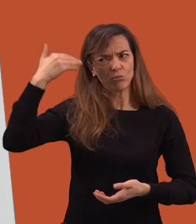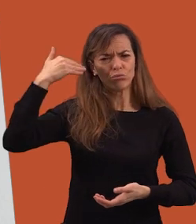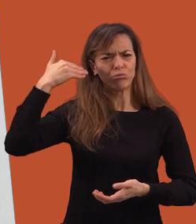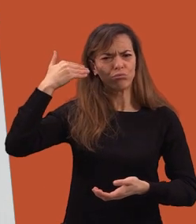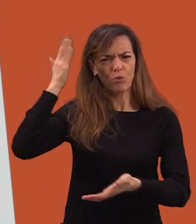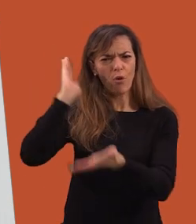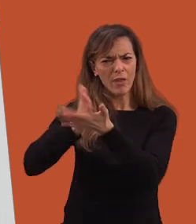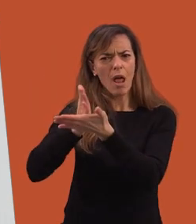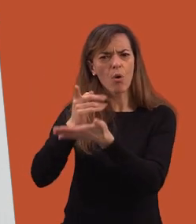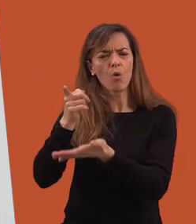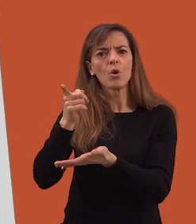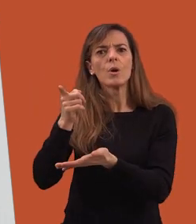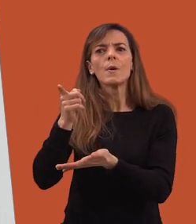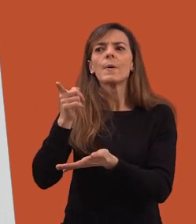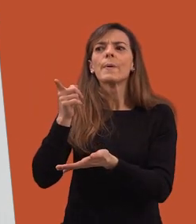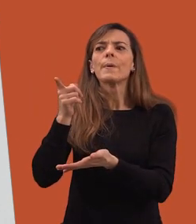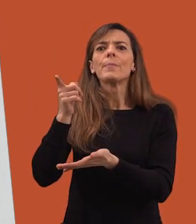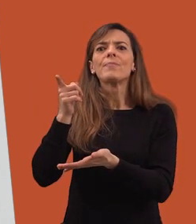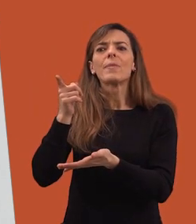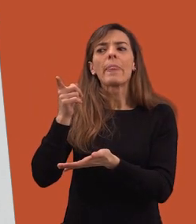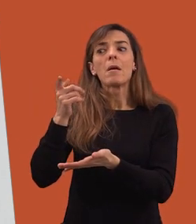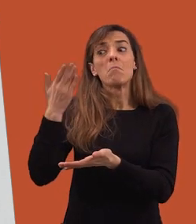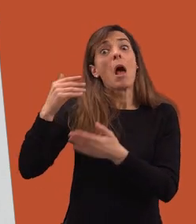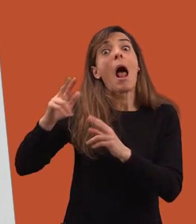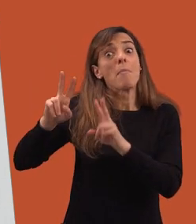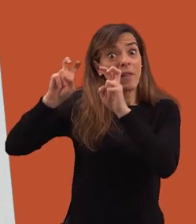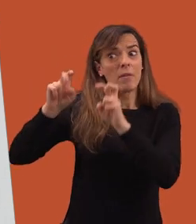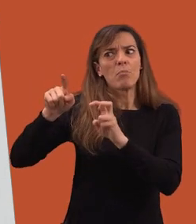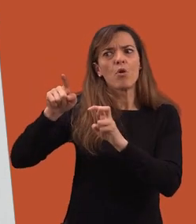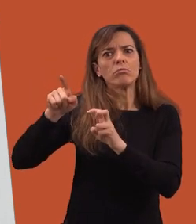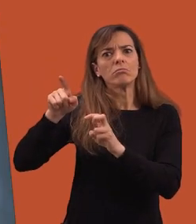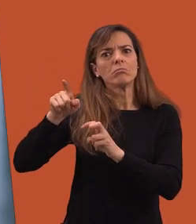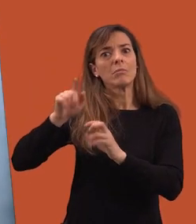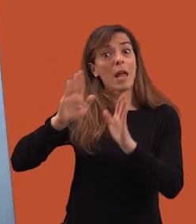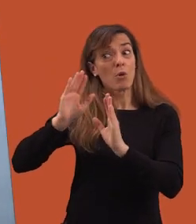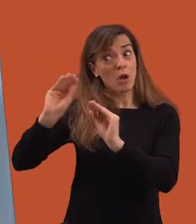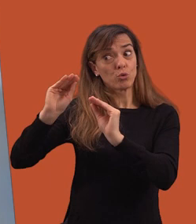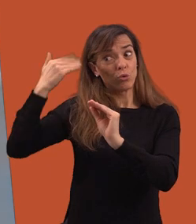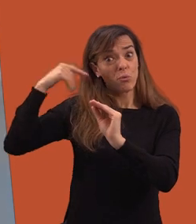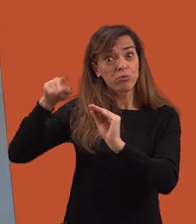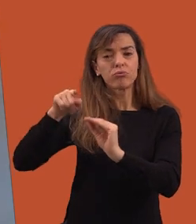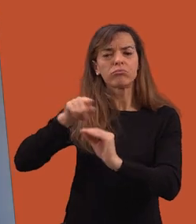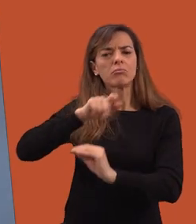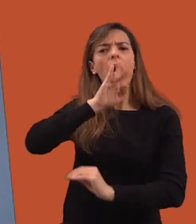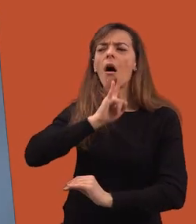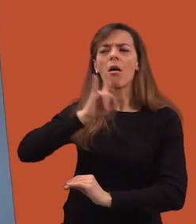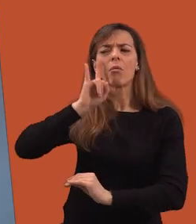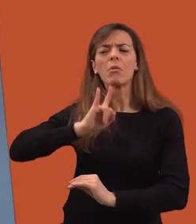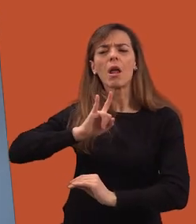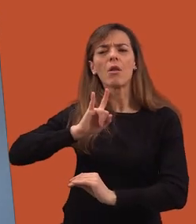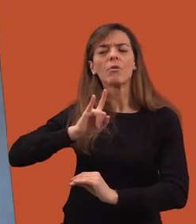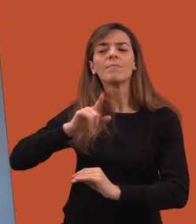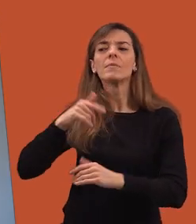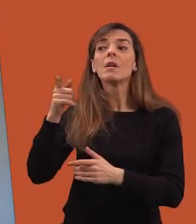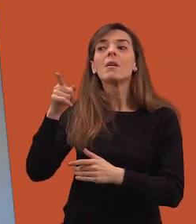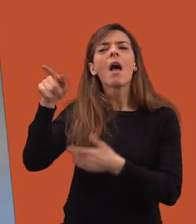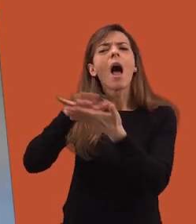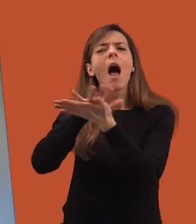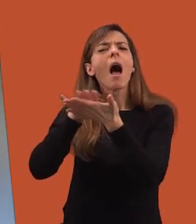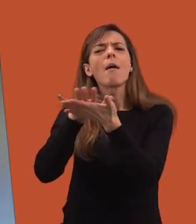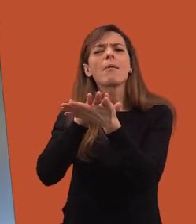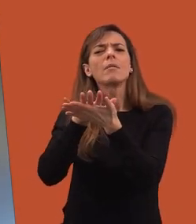en un principio pues fue muy admirado en su época que habla de cuestiones como es él